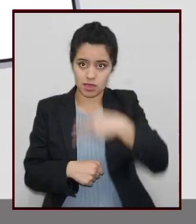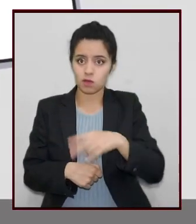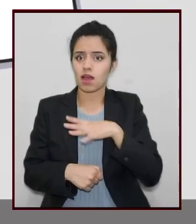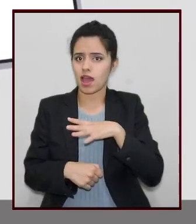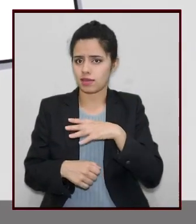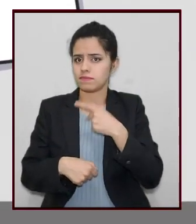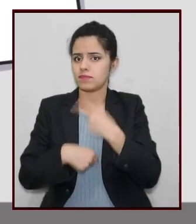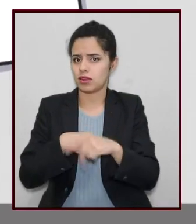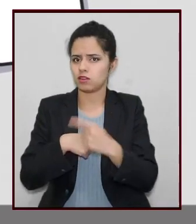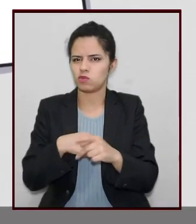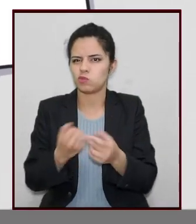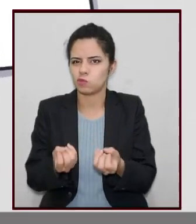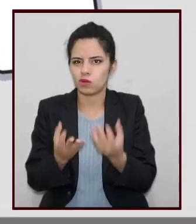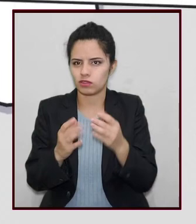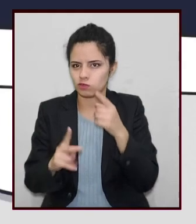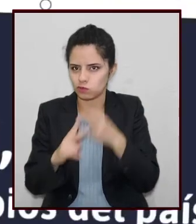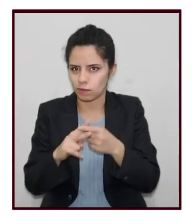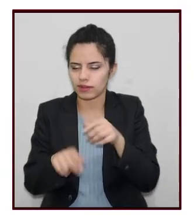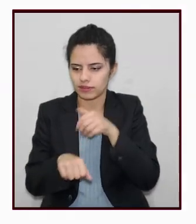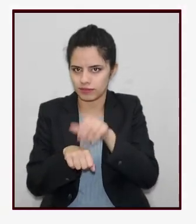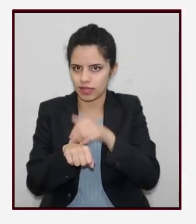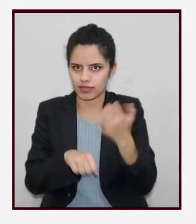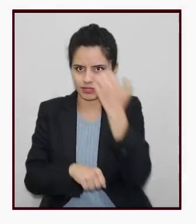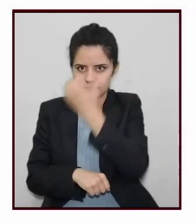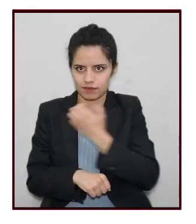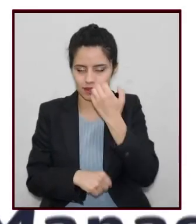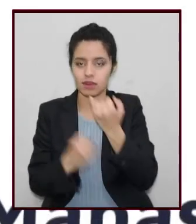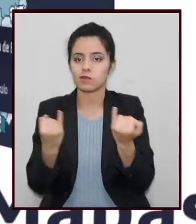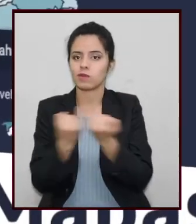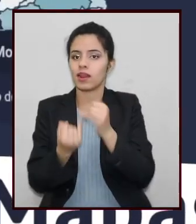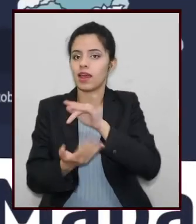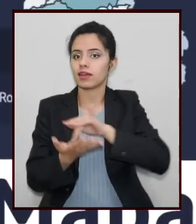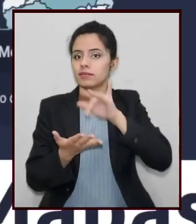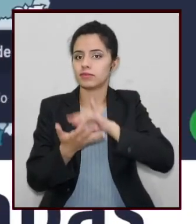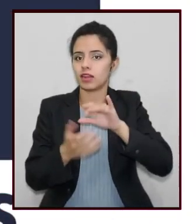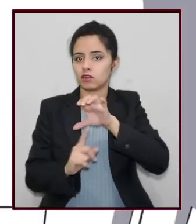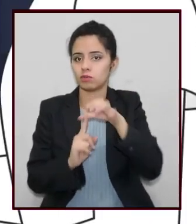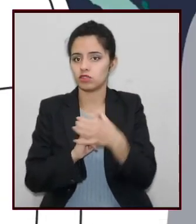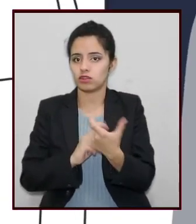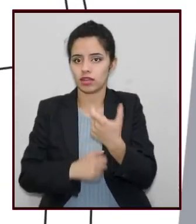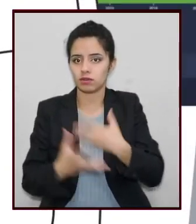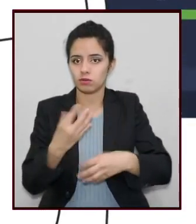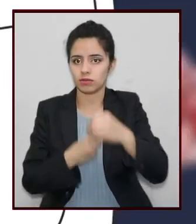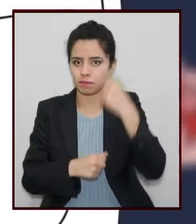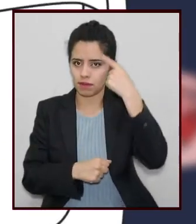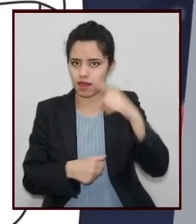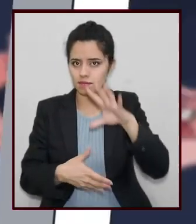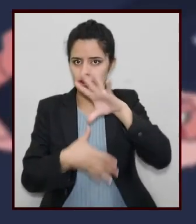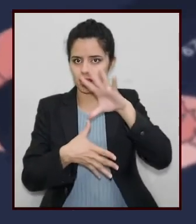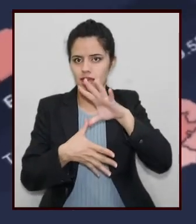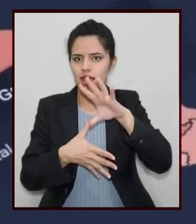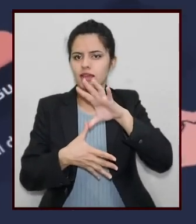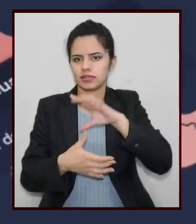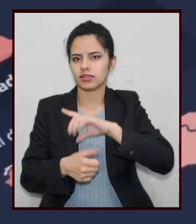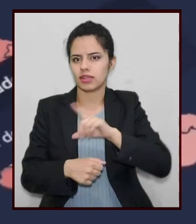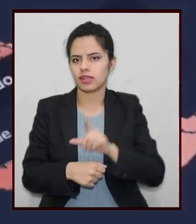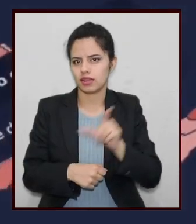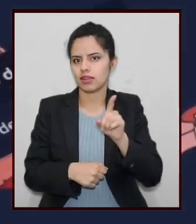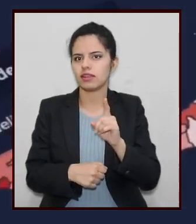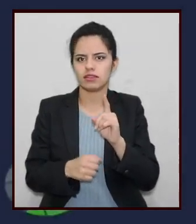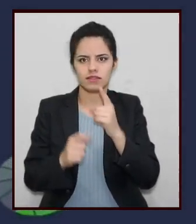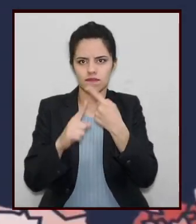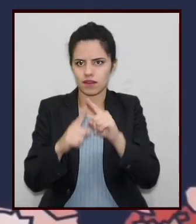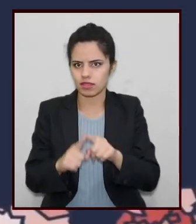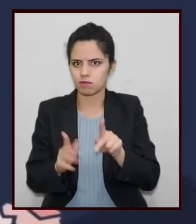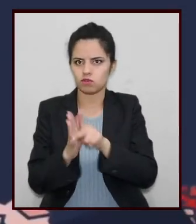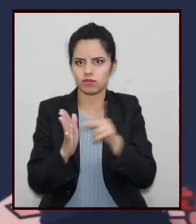innovar soluciones para la seguridad pública basadas en inteligencia artificial. Además, ha colaborado con la Comisión Económica para América Latina y el Caribe en varias publicaciones